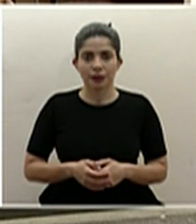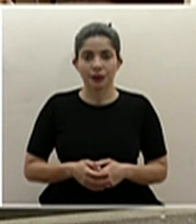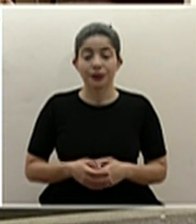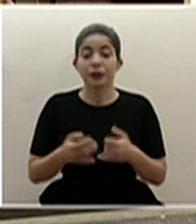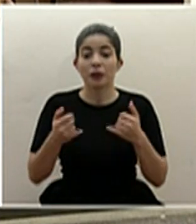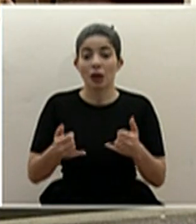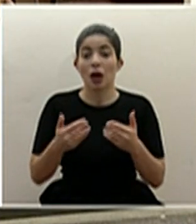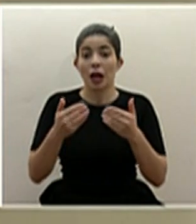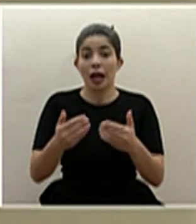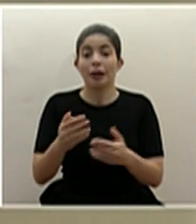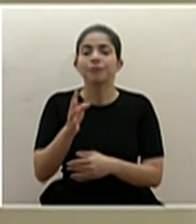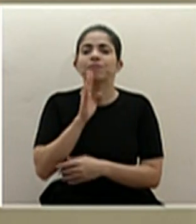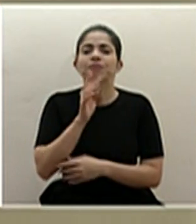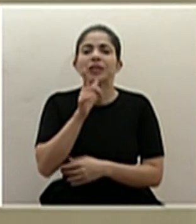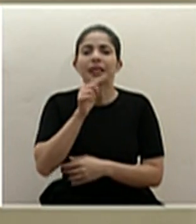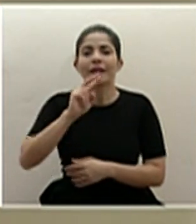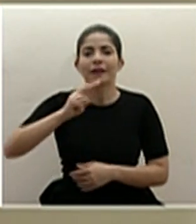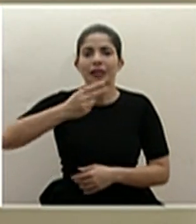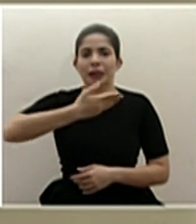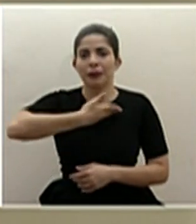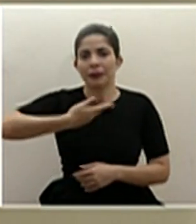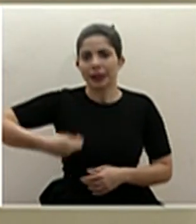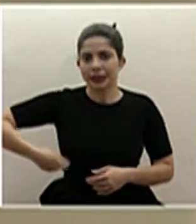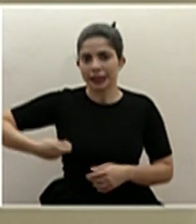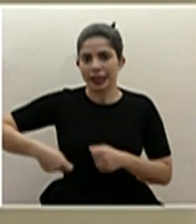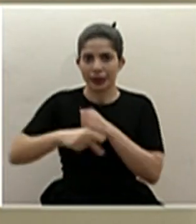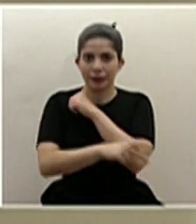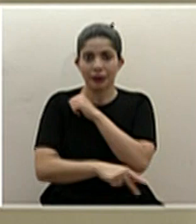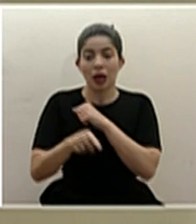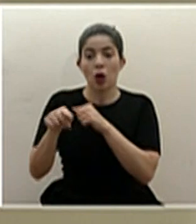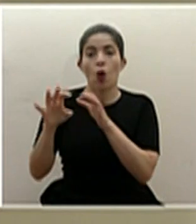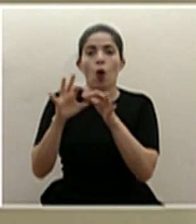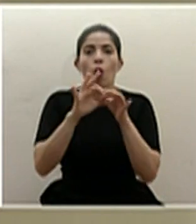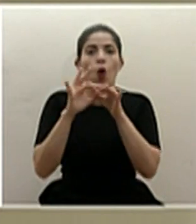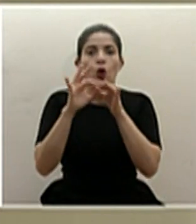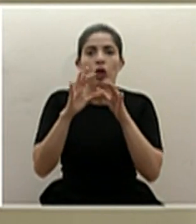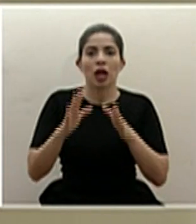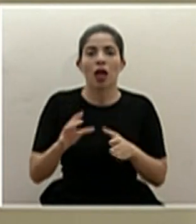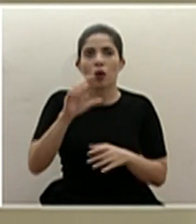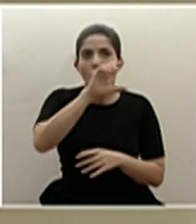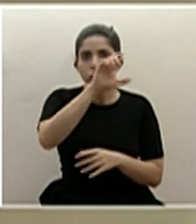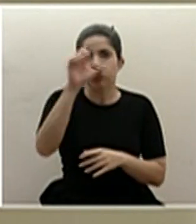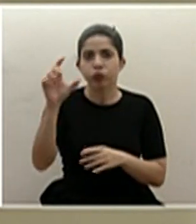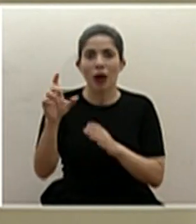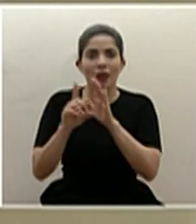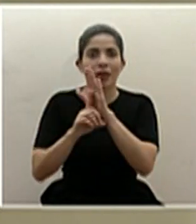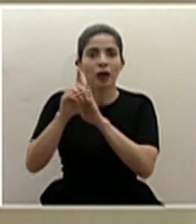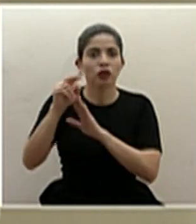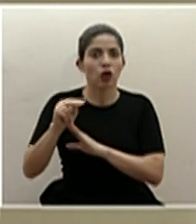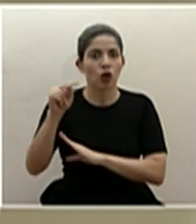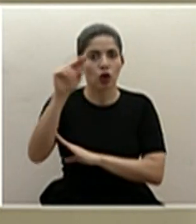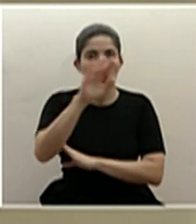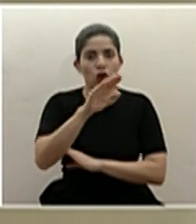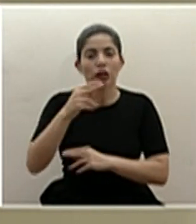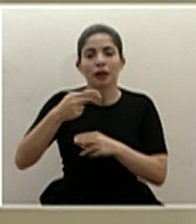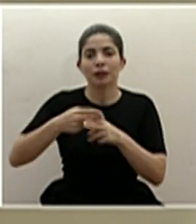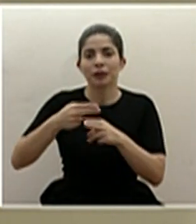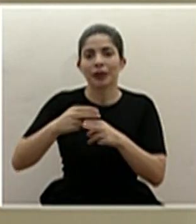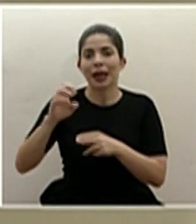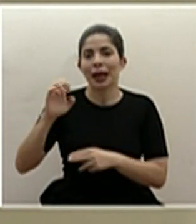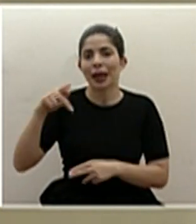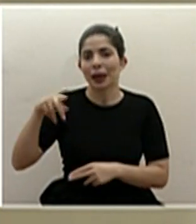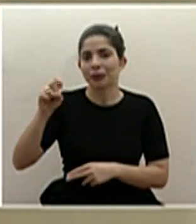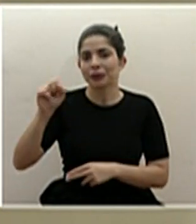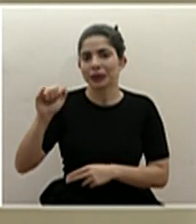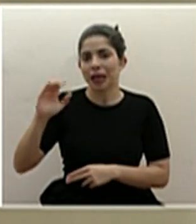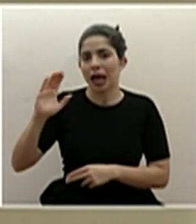A continuación, escucharemos a la vicepresidenta de la República y coordinadora de la Franja de Desarrollo Zona Norte, a la señora Epsi Campbell, sobre